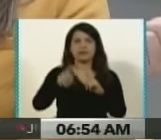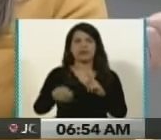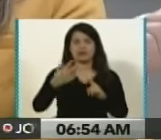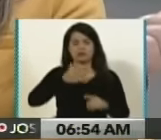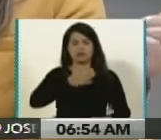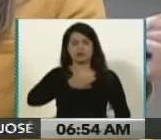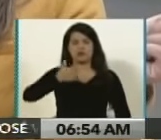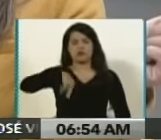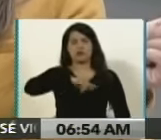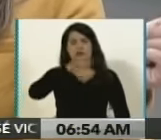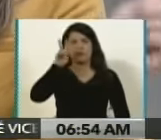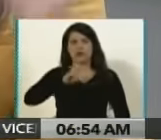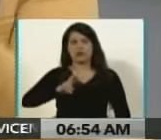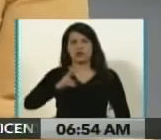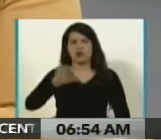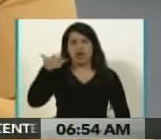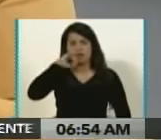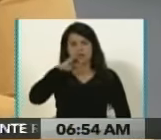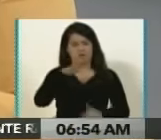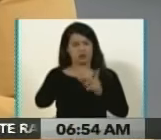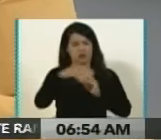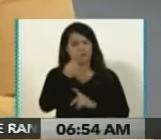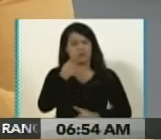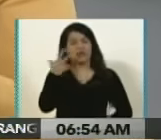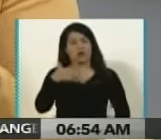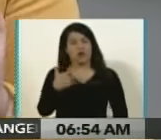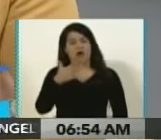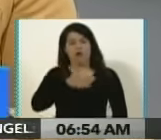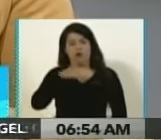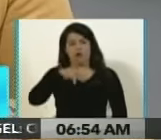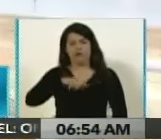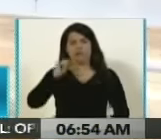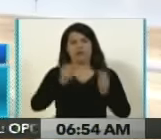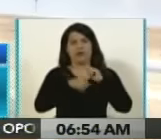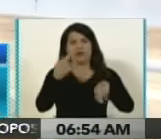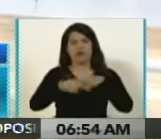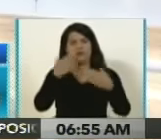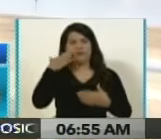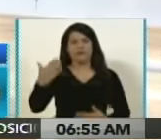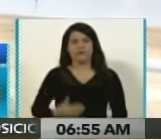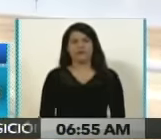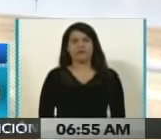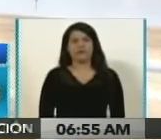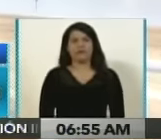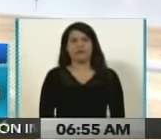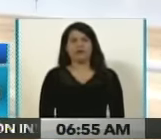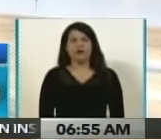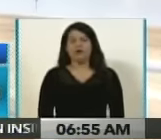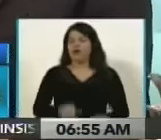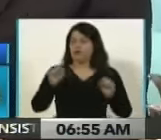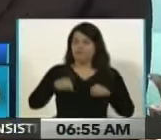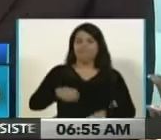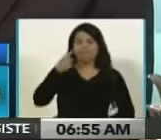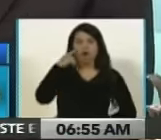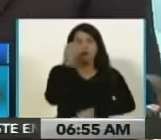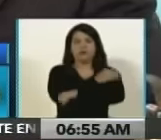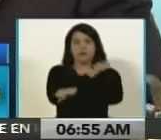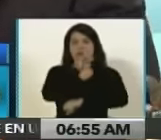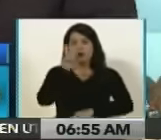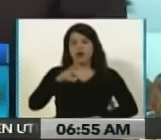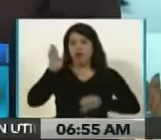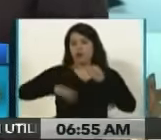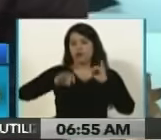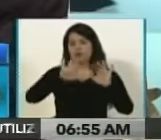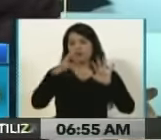venezolanos aquella época política que nos hace ser hoy lo que somos en Revolución Barry. Señor Julio Ibero, la oposición venezolana en los últimos 18 años